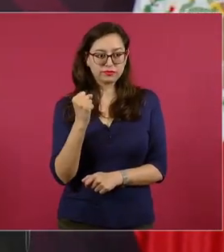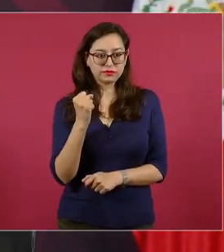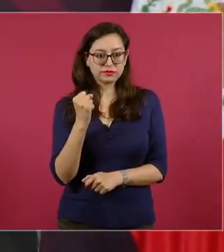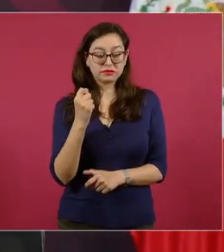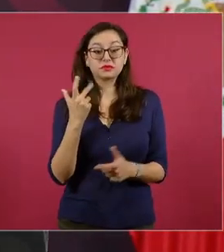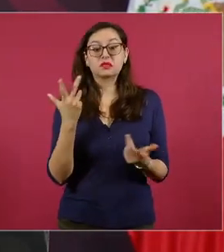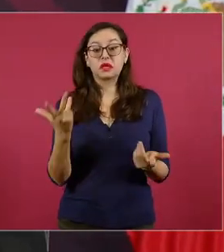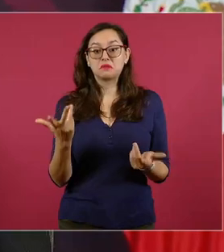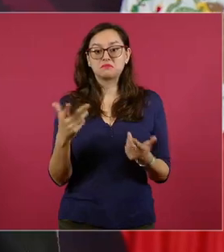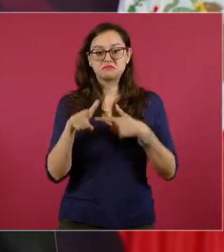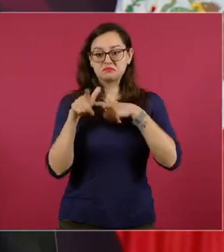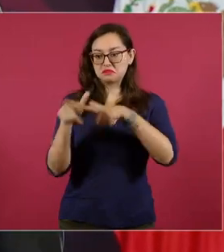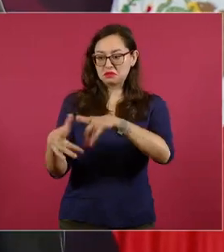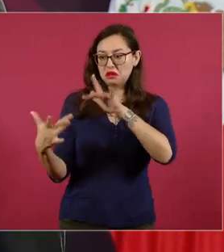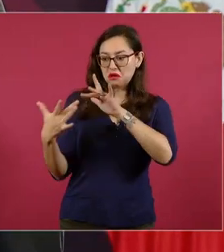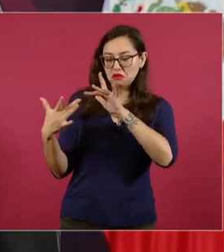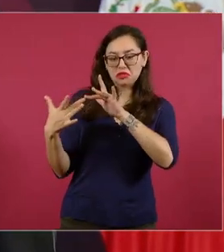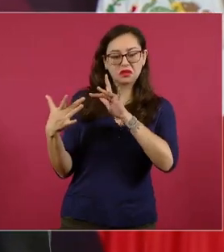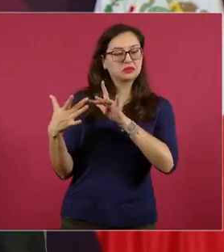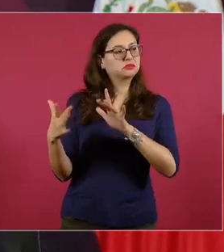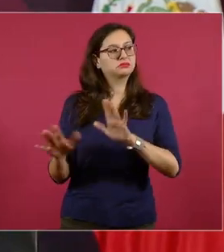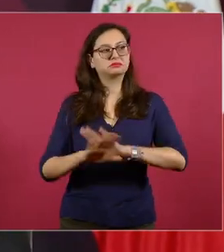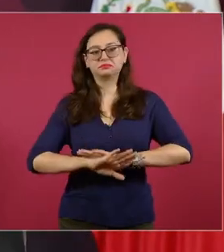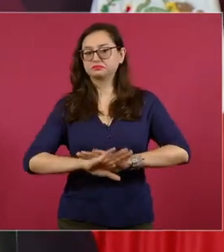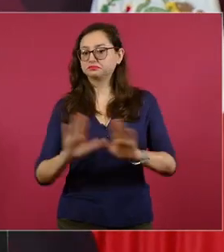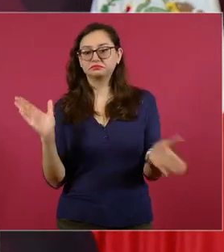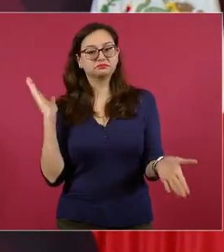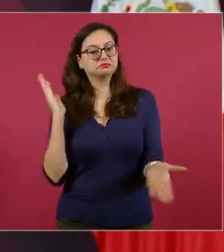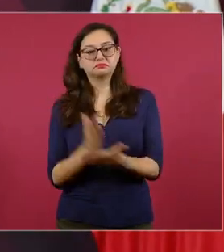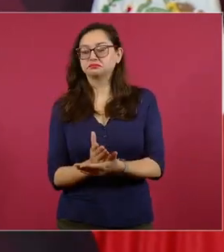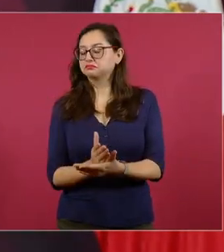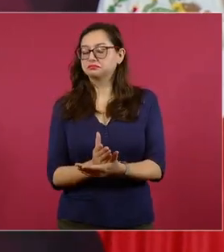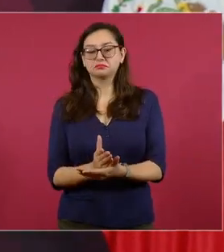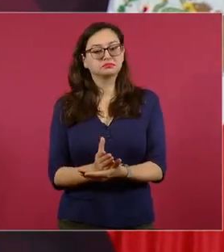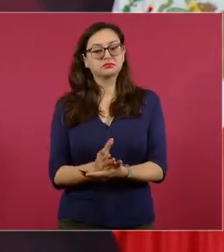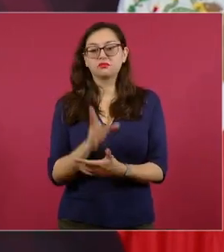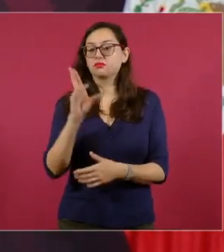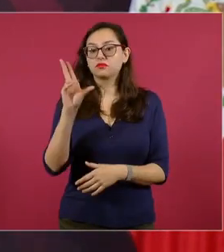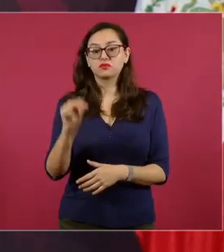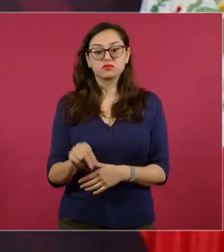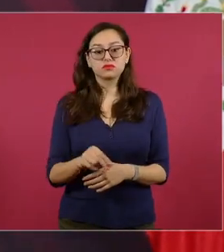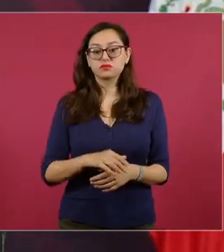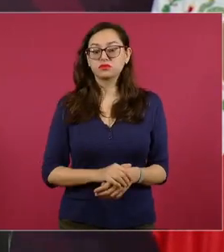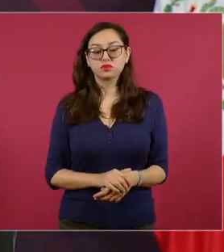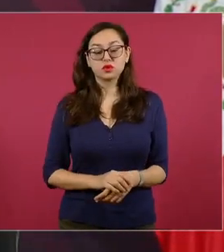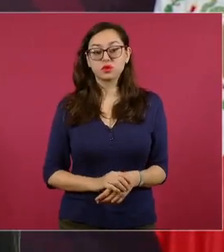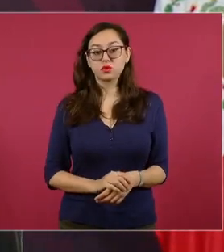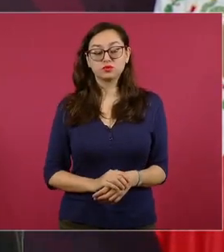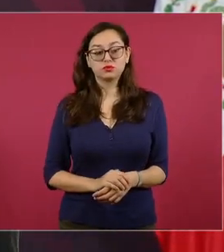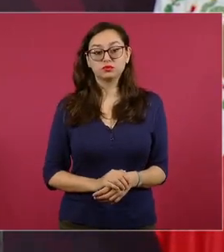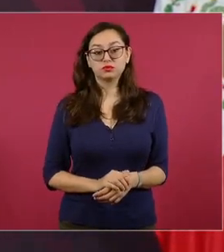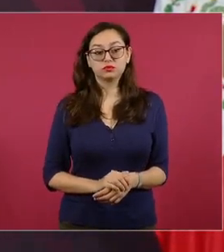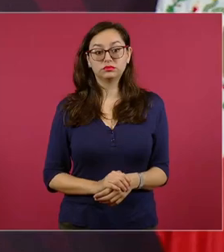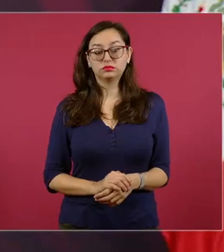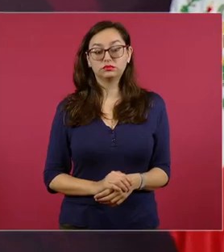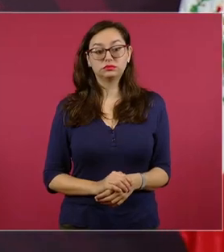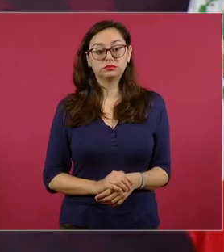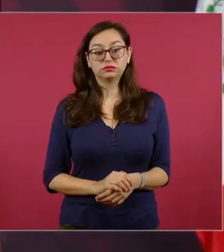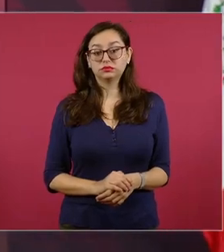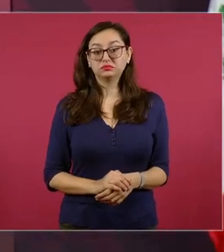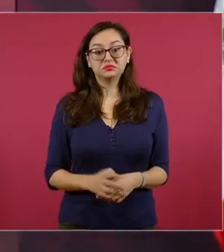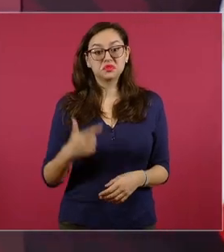va a haber comunicación. No, yo voy a dejar el internet, voy a